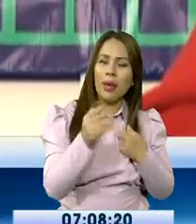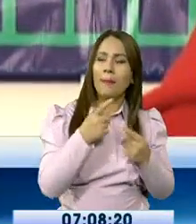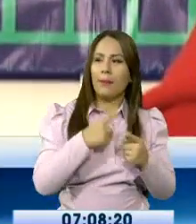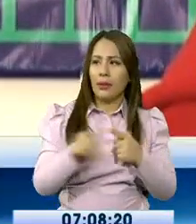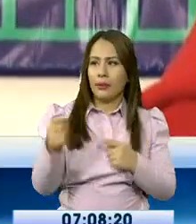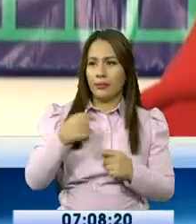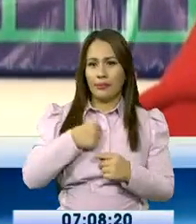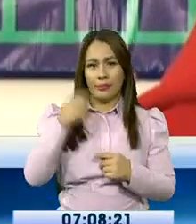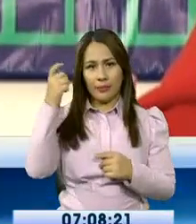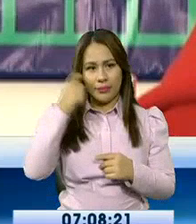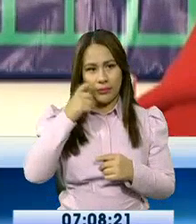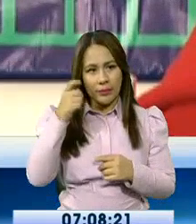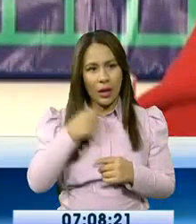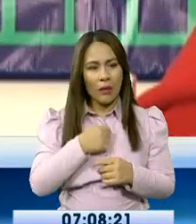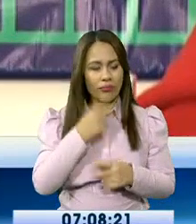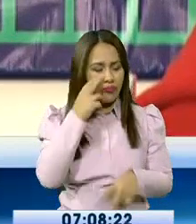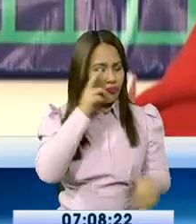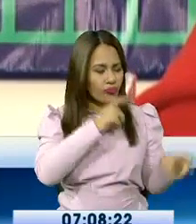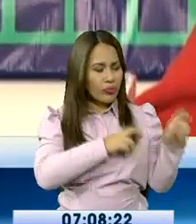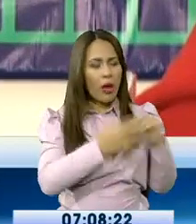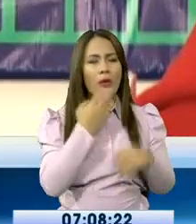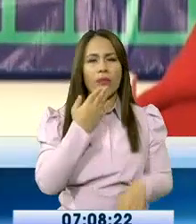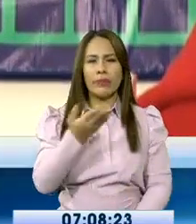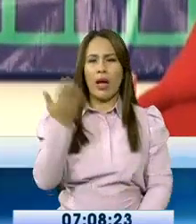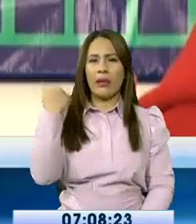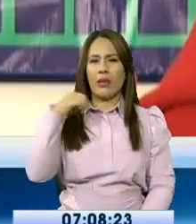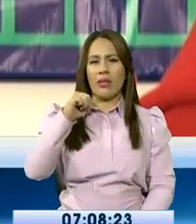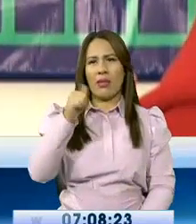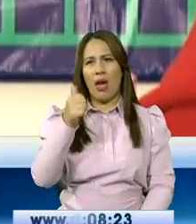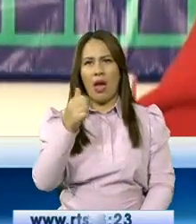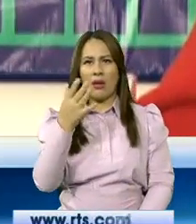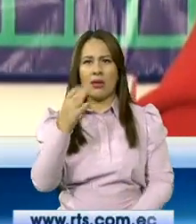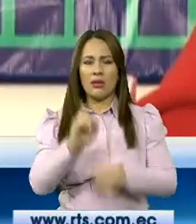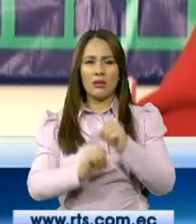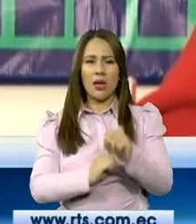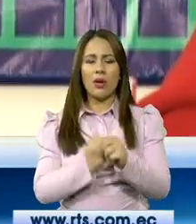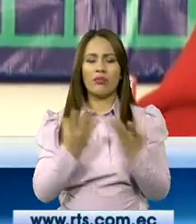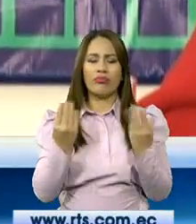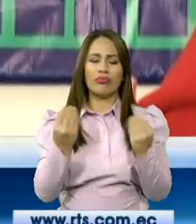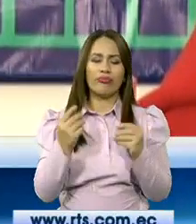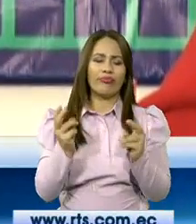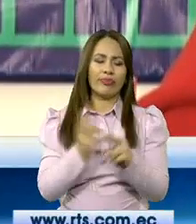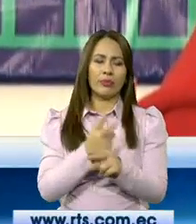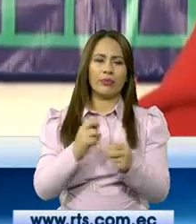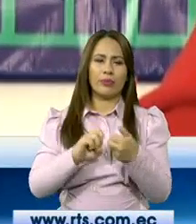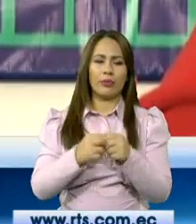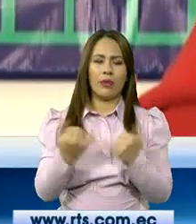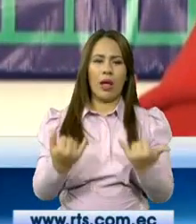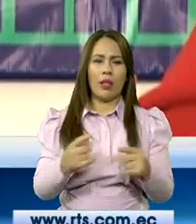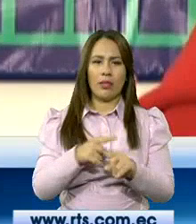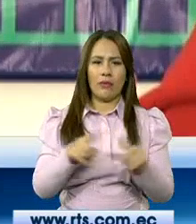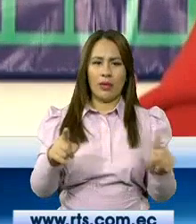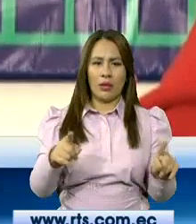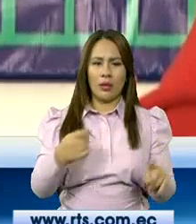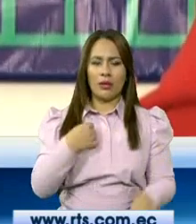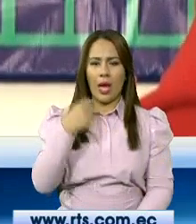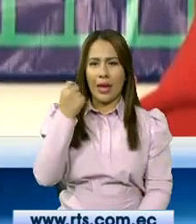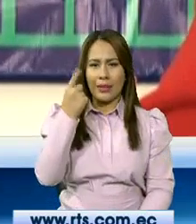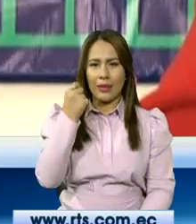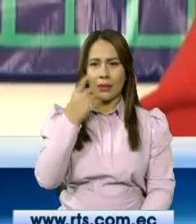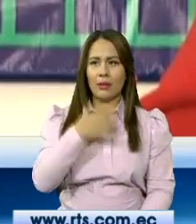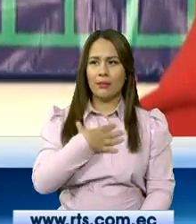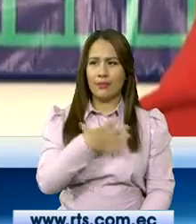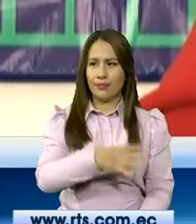perfectamente que las condiciones de las que tenía hace 10, 15, 20 años son completamente distintas, que ahora esos